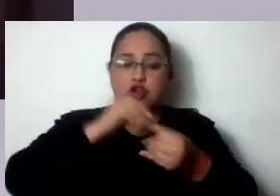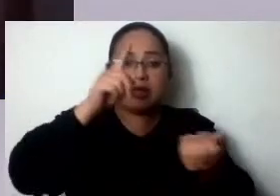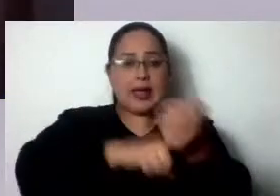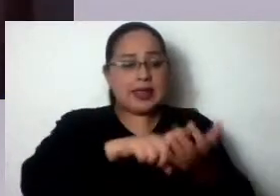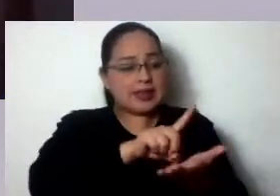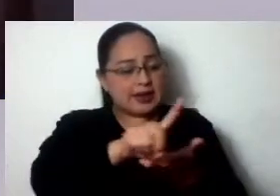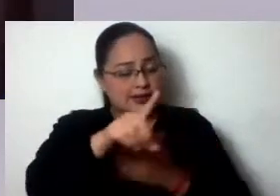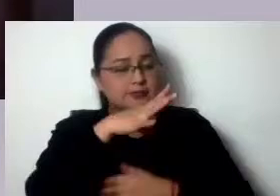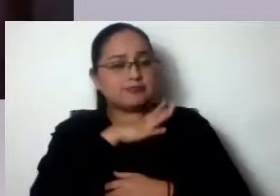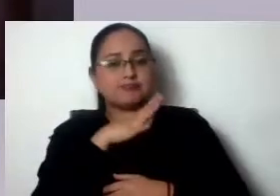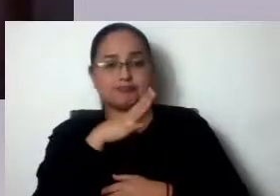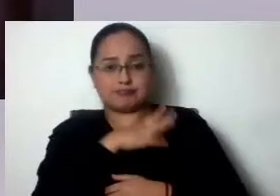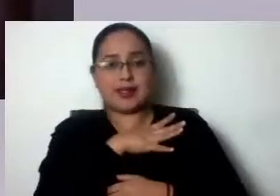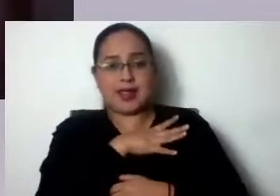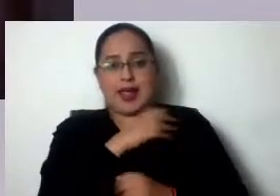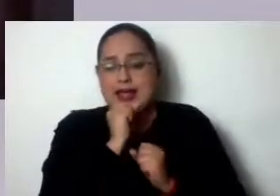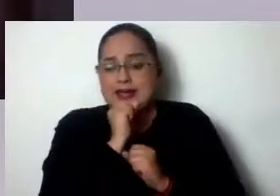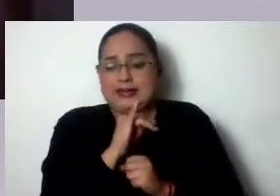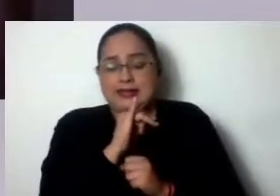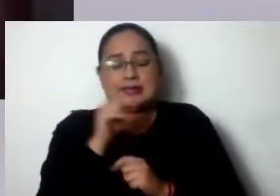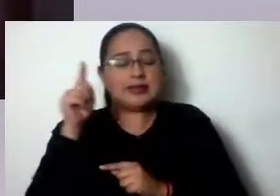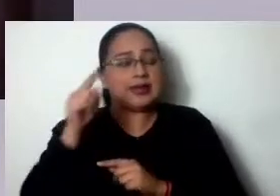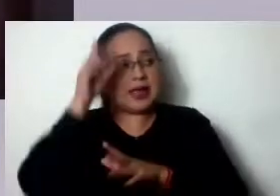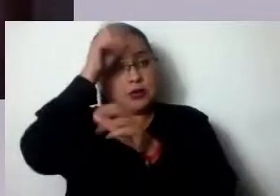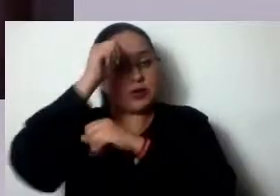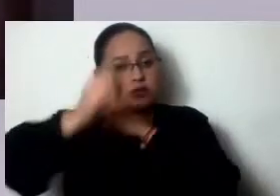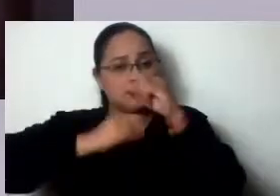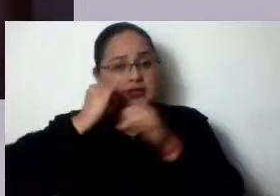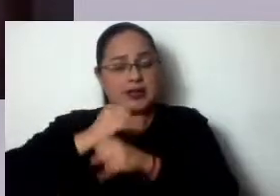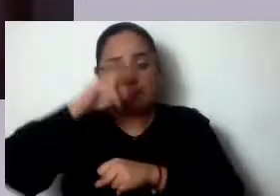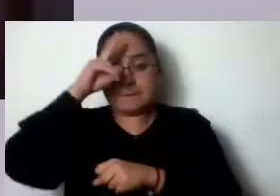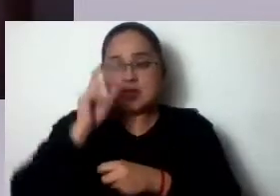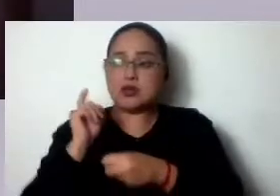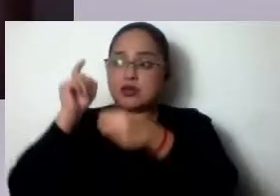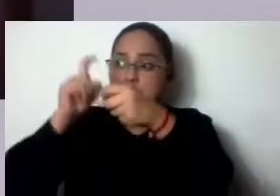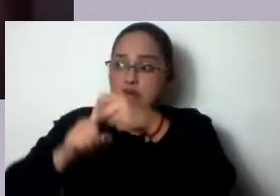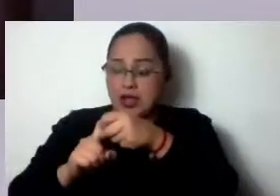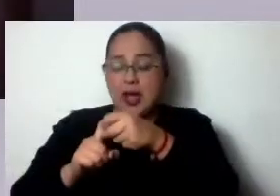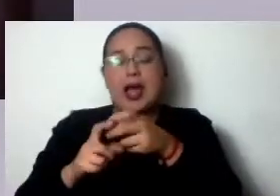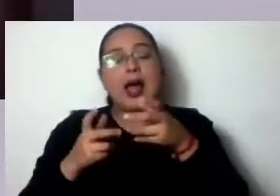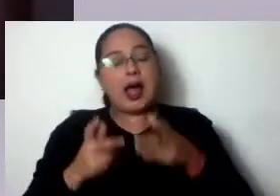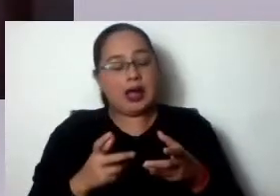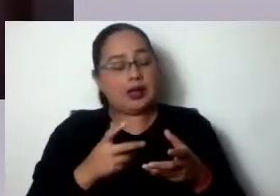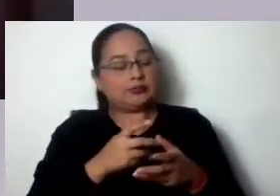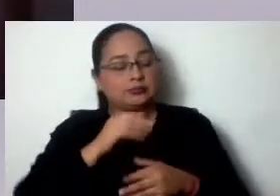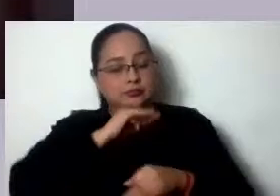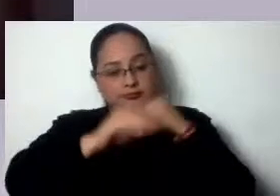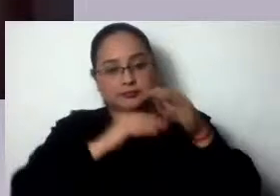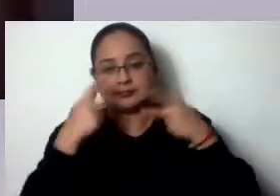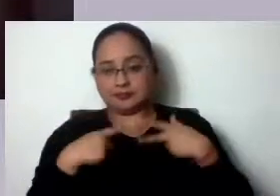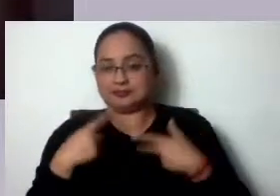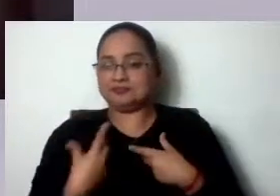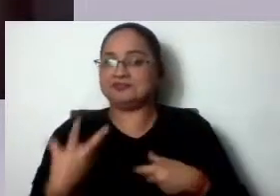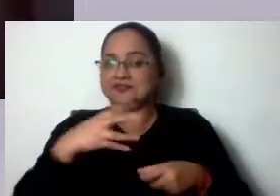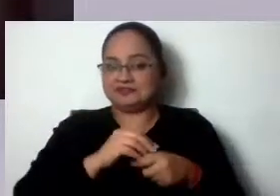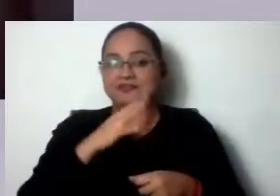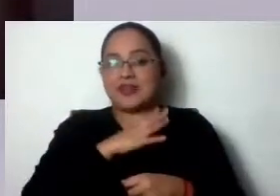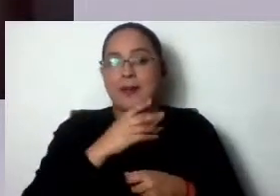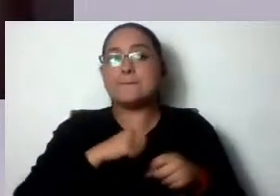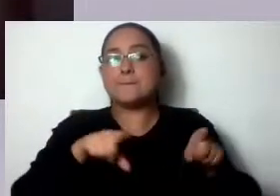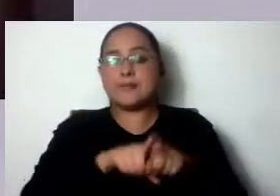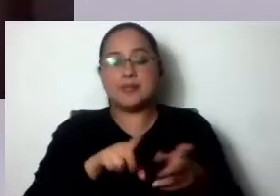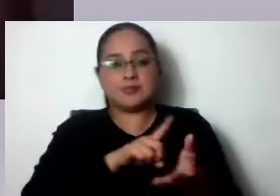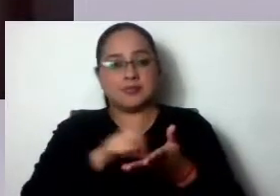que están en los tratados internacionales consideró que en este en este sentido los